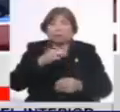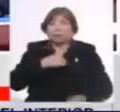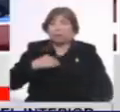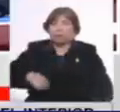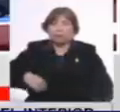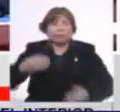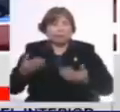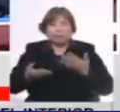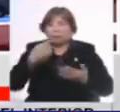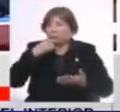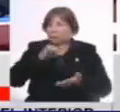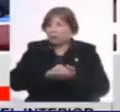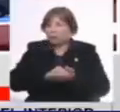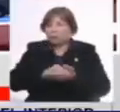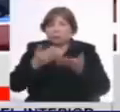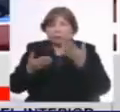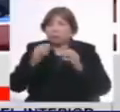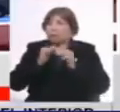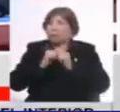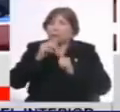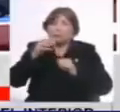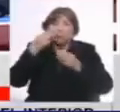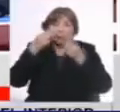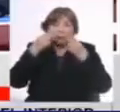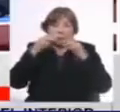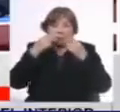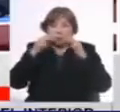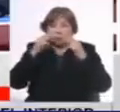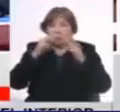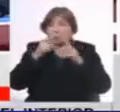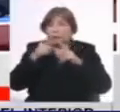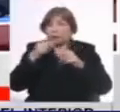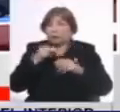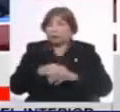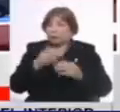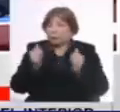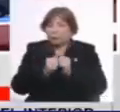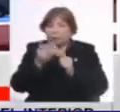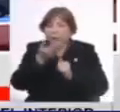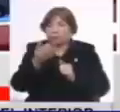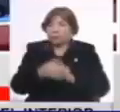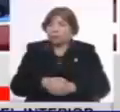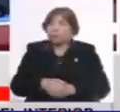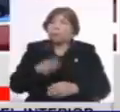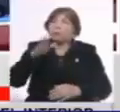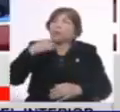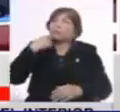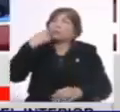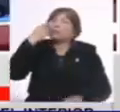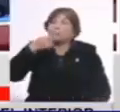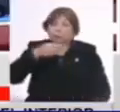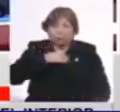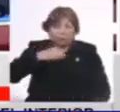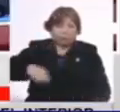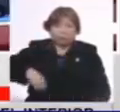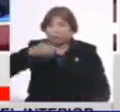del Interior? ¿O es que se da a raíz del Twitter que ha sido de público conocimiento? Esto lo comunica el